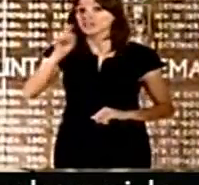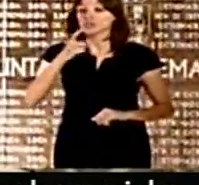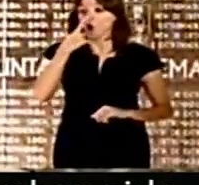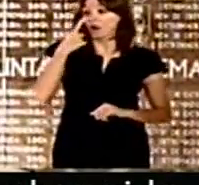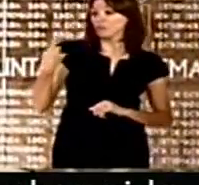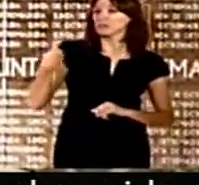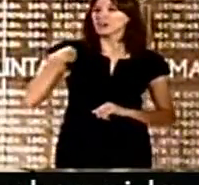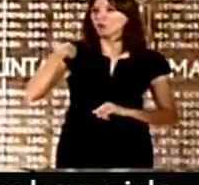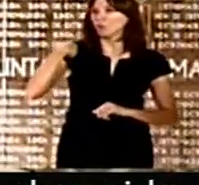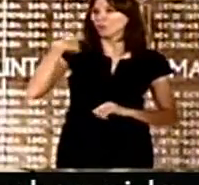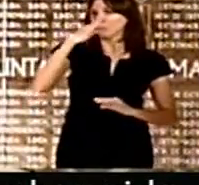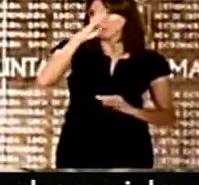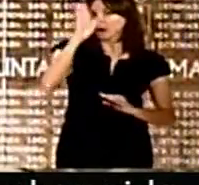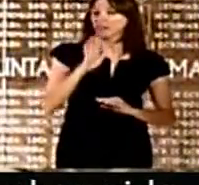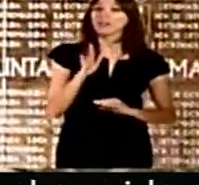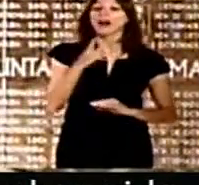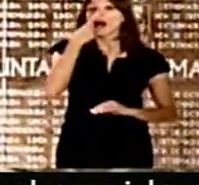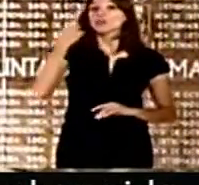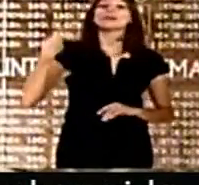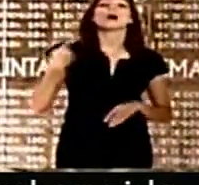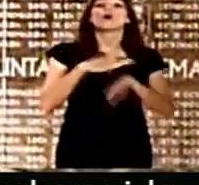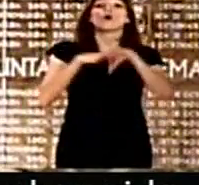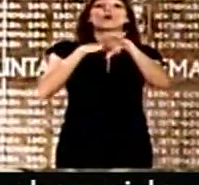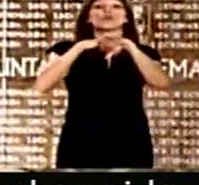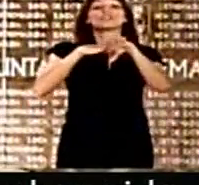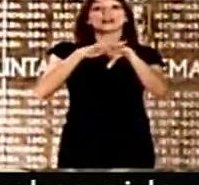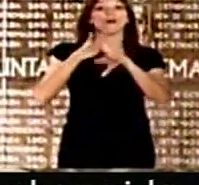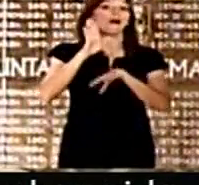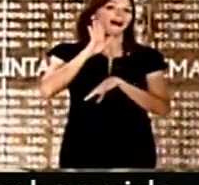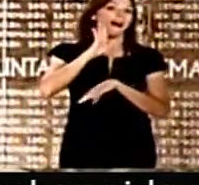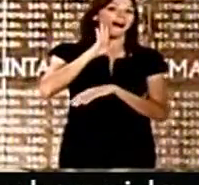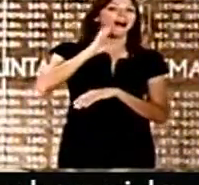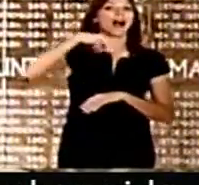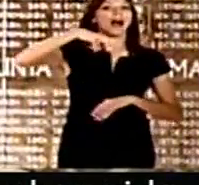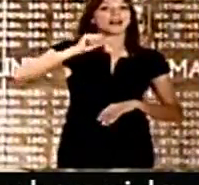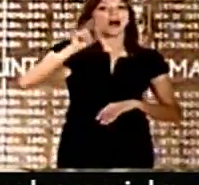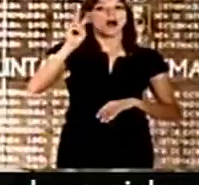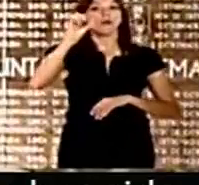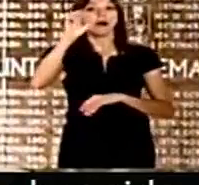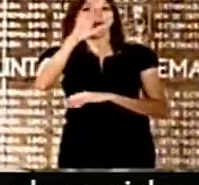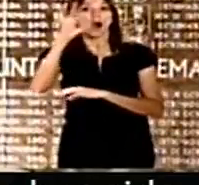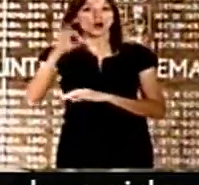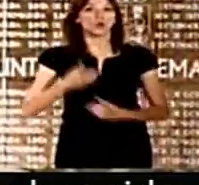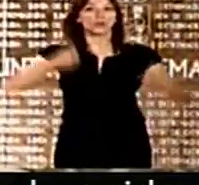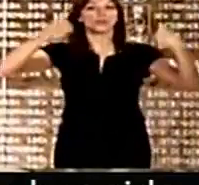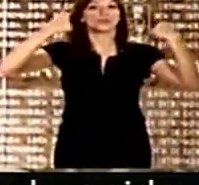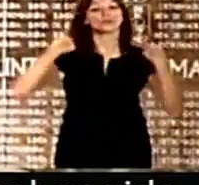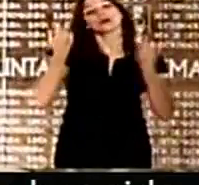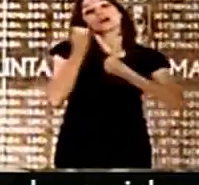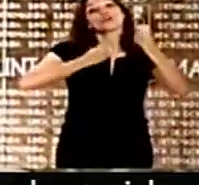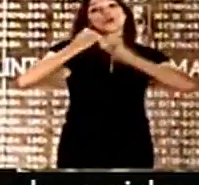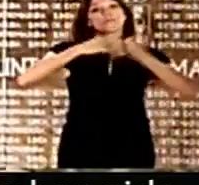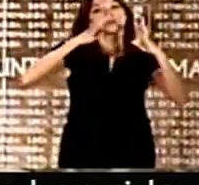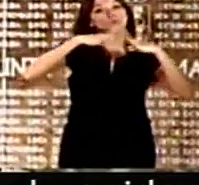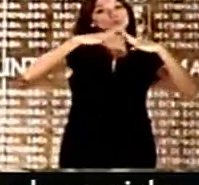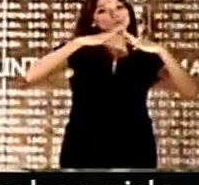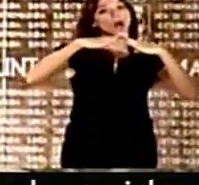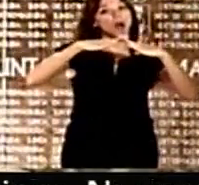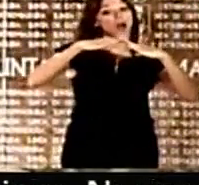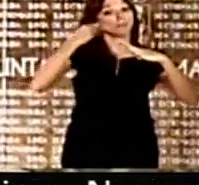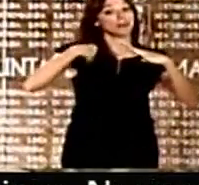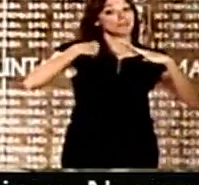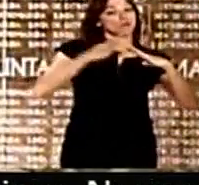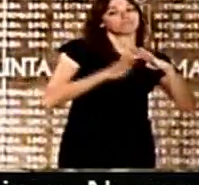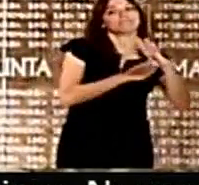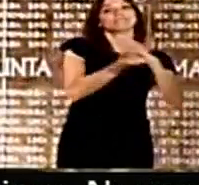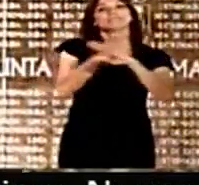pasado, si no recuerdo mal, el entonces consejero Navarro, titular de la Consejería de Economía e Infraestructura, fue al Ministerio y arrancó